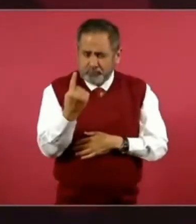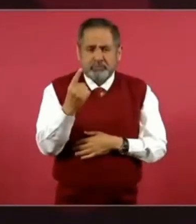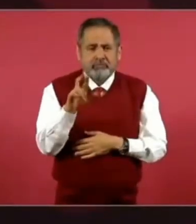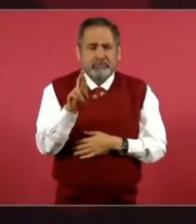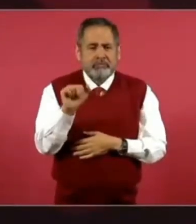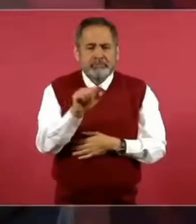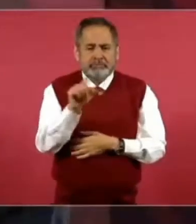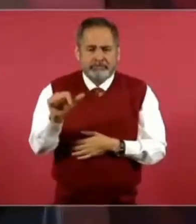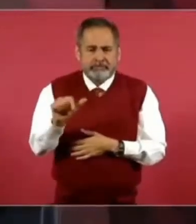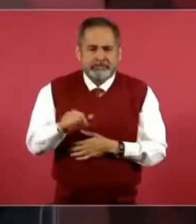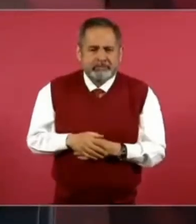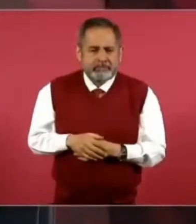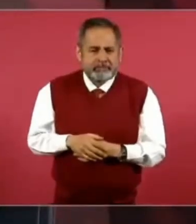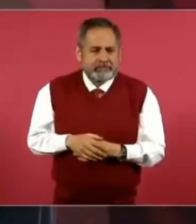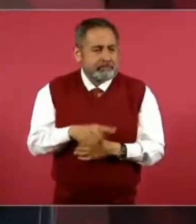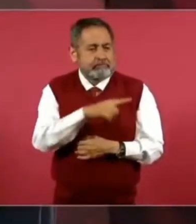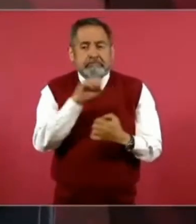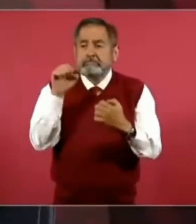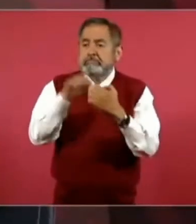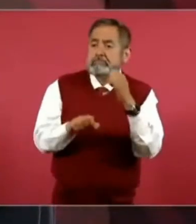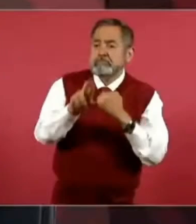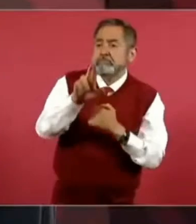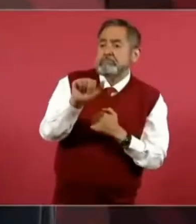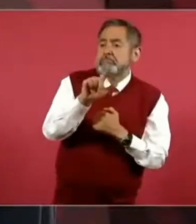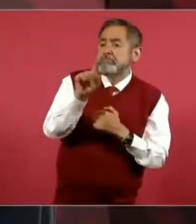Eso es un engaño.